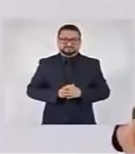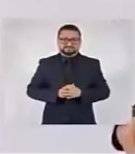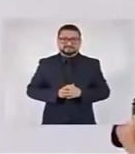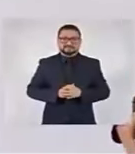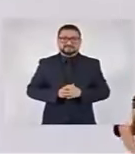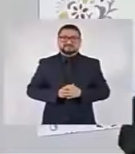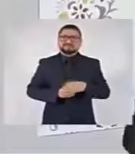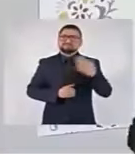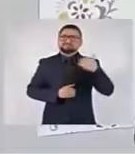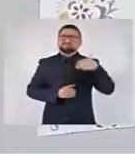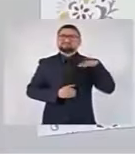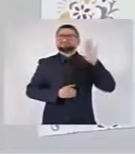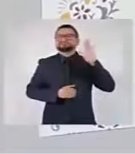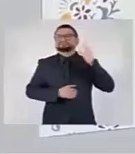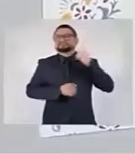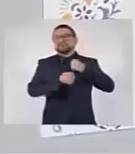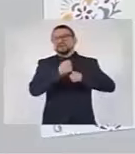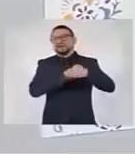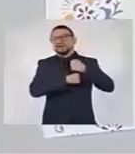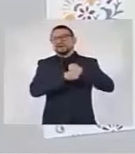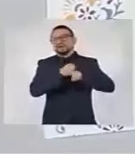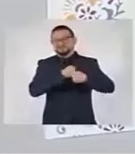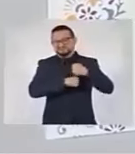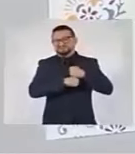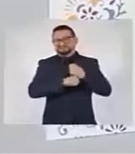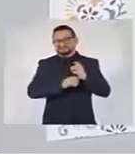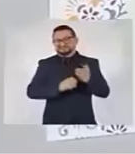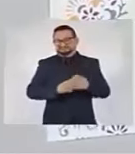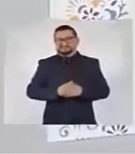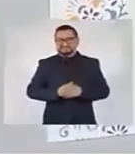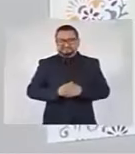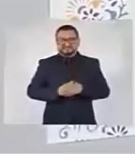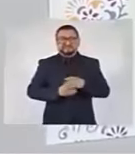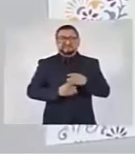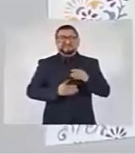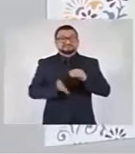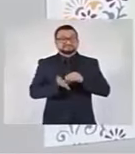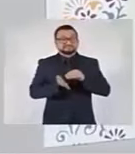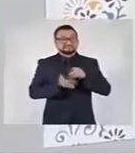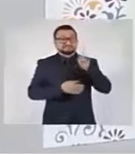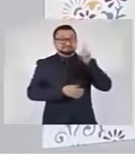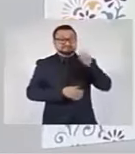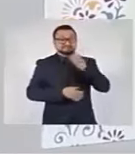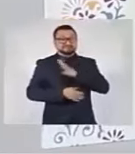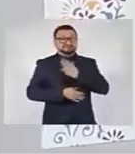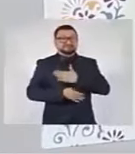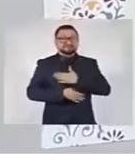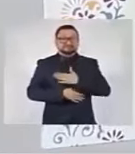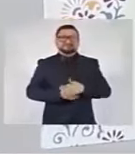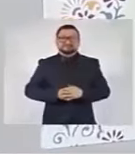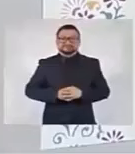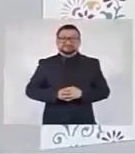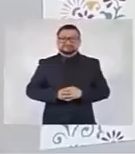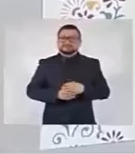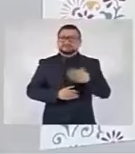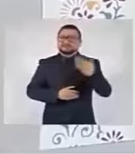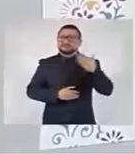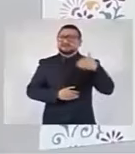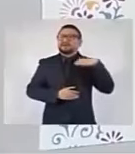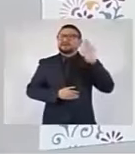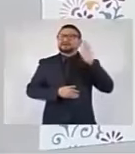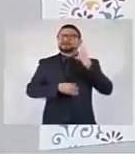presidenta porque desde hace tiempo les está exigiendo disculpas a los españoles por lo que pasó hace